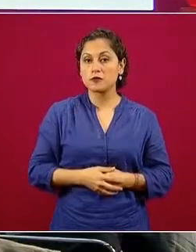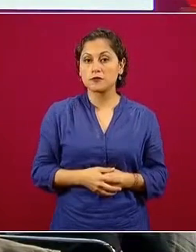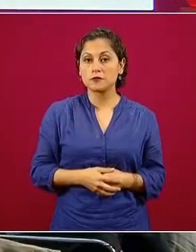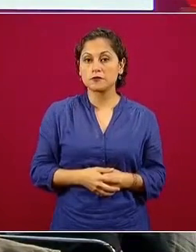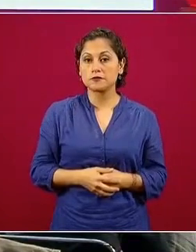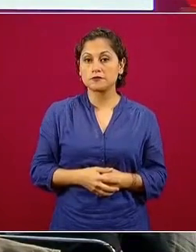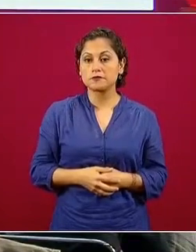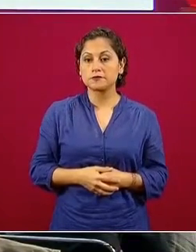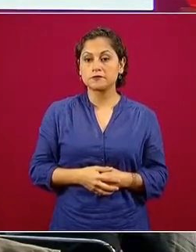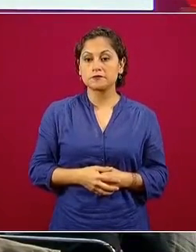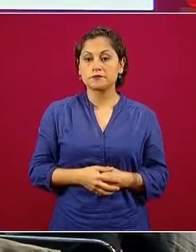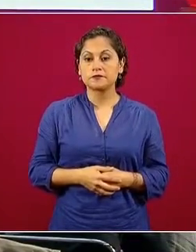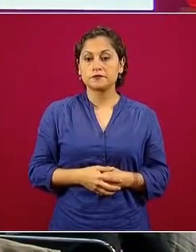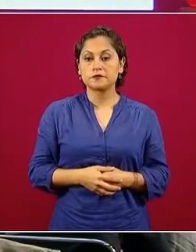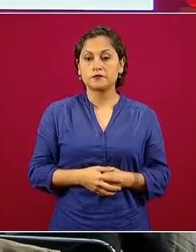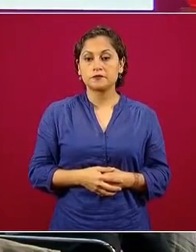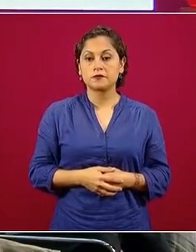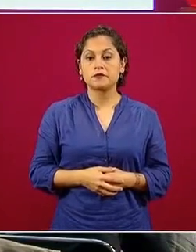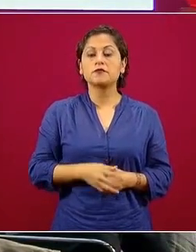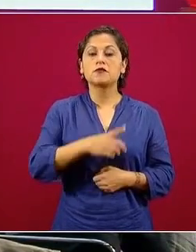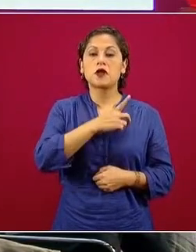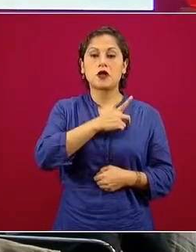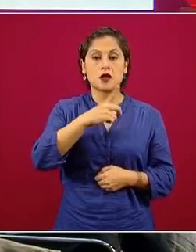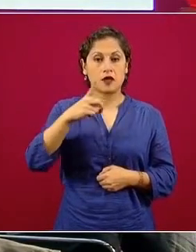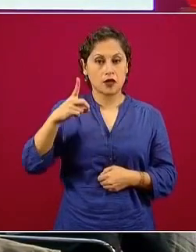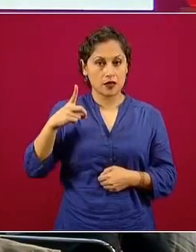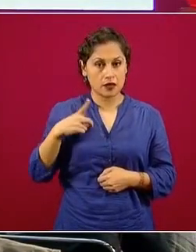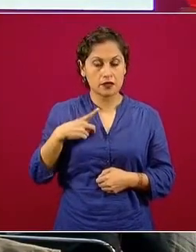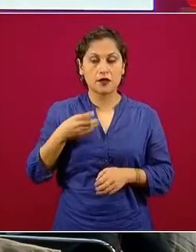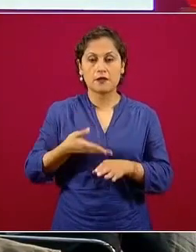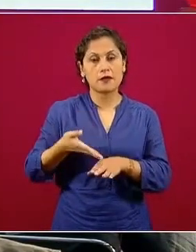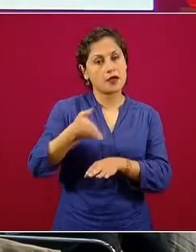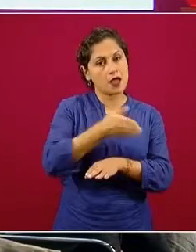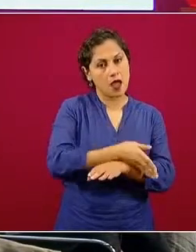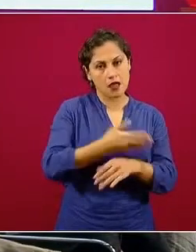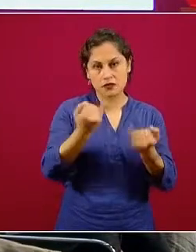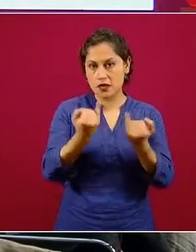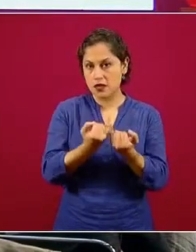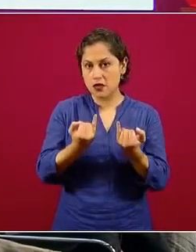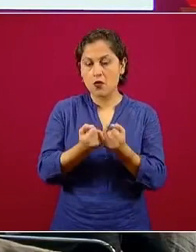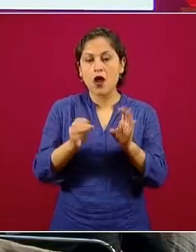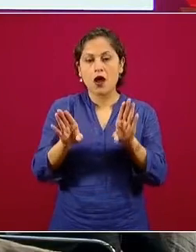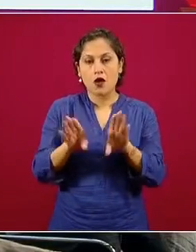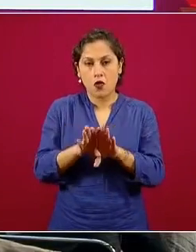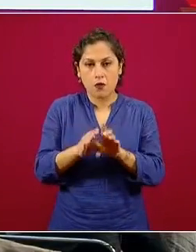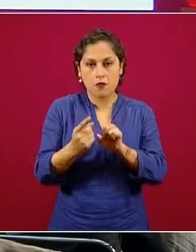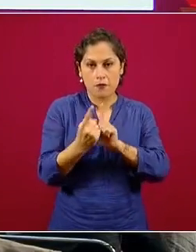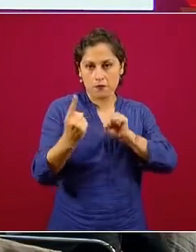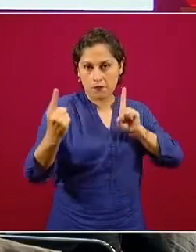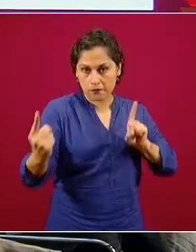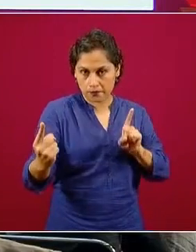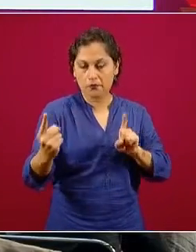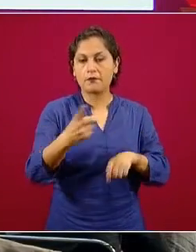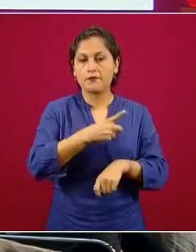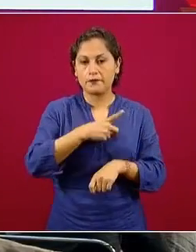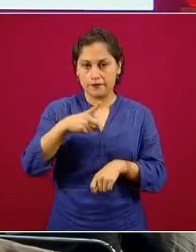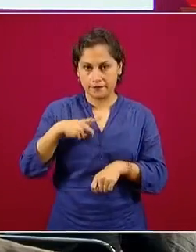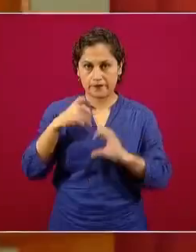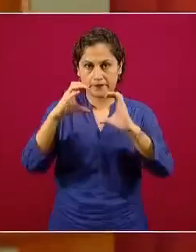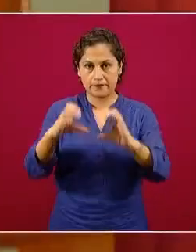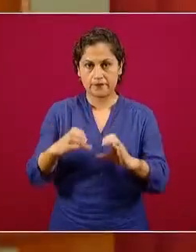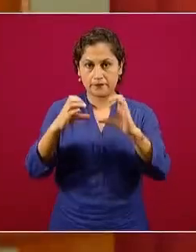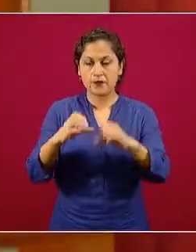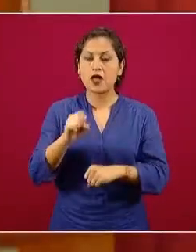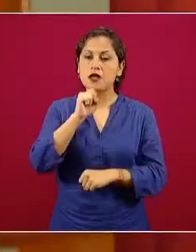actuar igual que en la jornada nacional de sana distancia manteniendo la sana distancia y manteniéndonos en nuestro